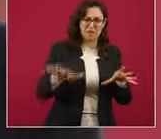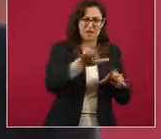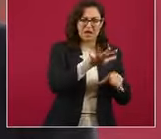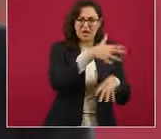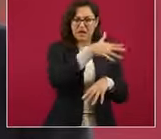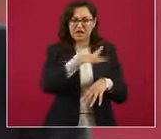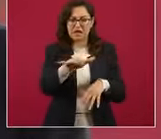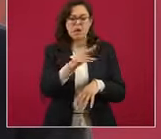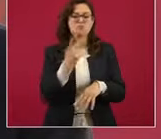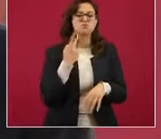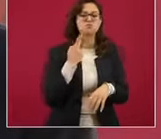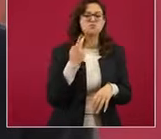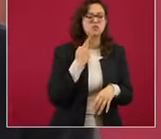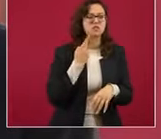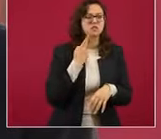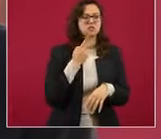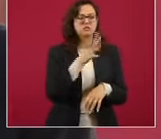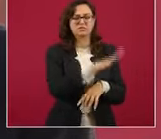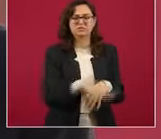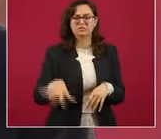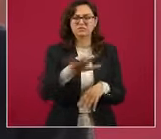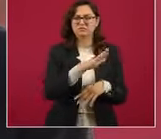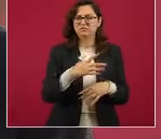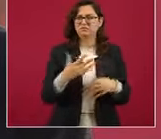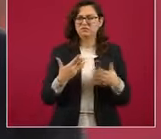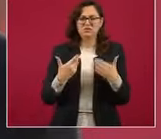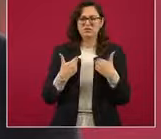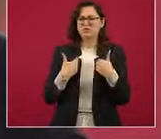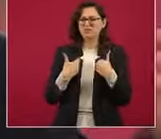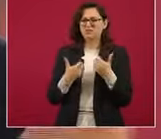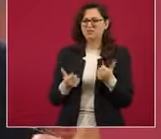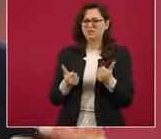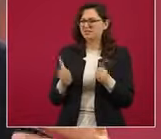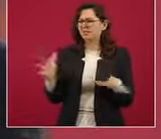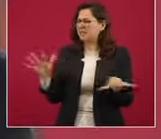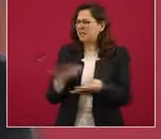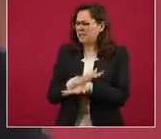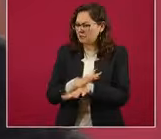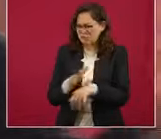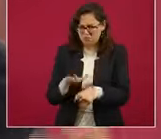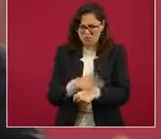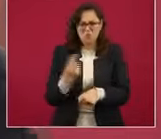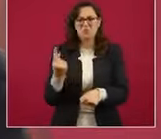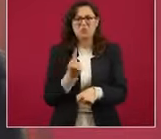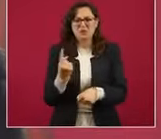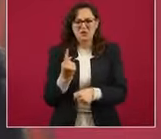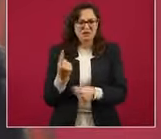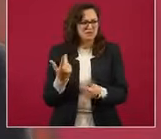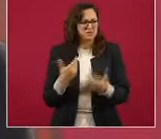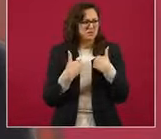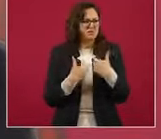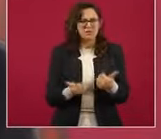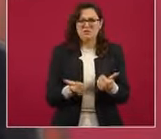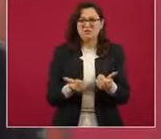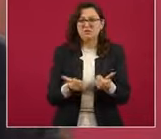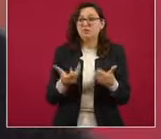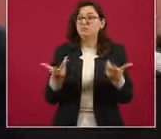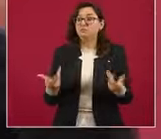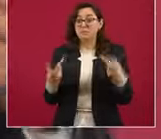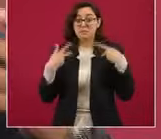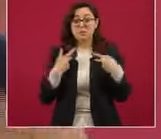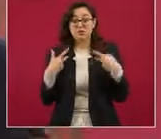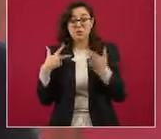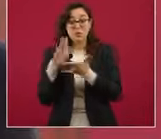se alcanza a entender la importancia del cambio. El cambio lo hace el pueblo, lo hacen los de